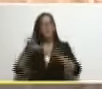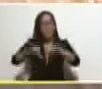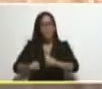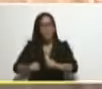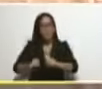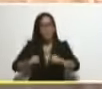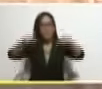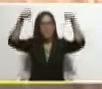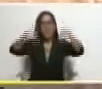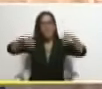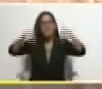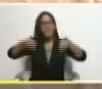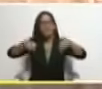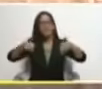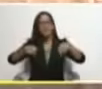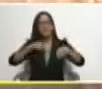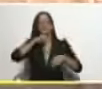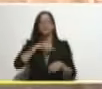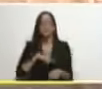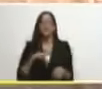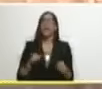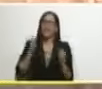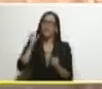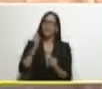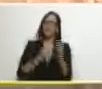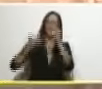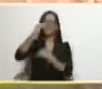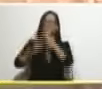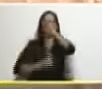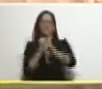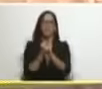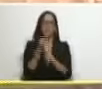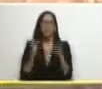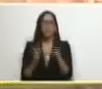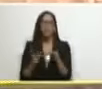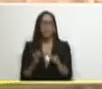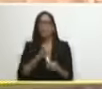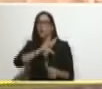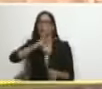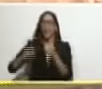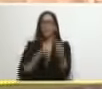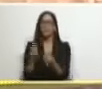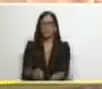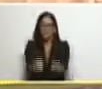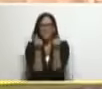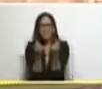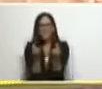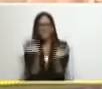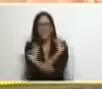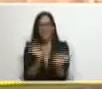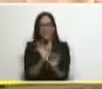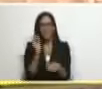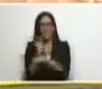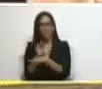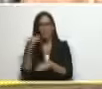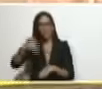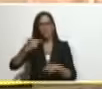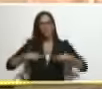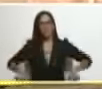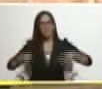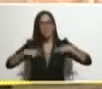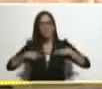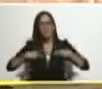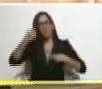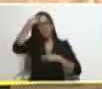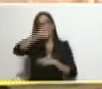es en este momento histórico en que la Corte Internacional de Justicia no ha hecho nada para proteger el derecho a la vida del pueblo